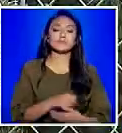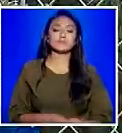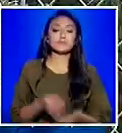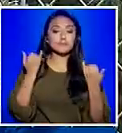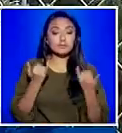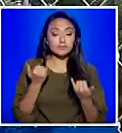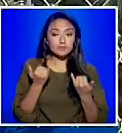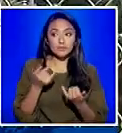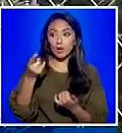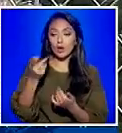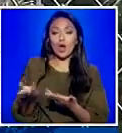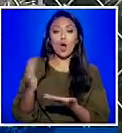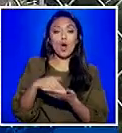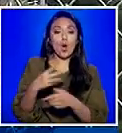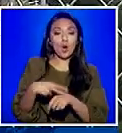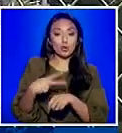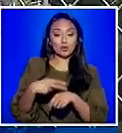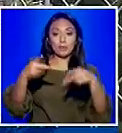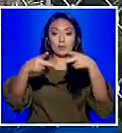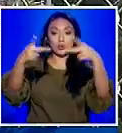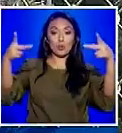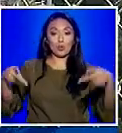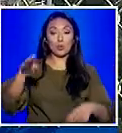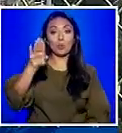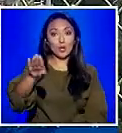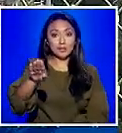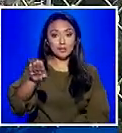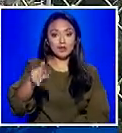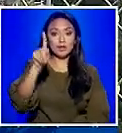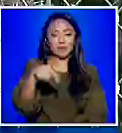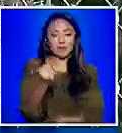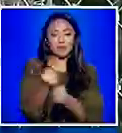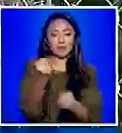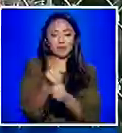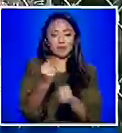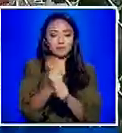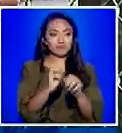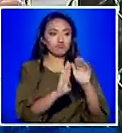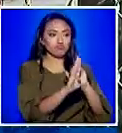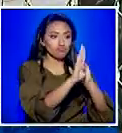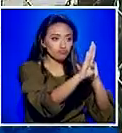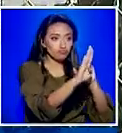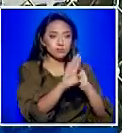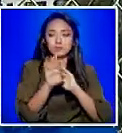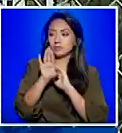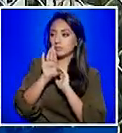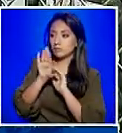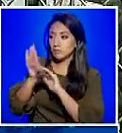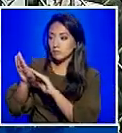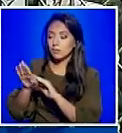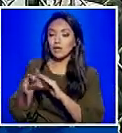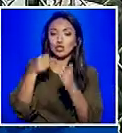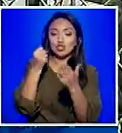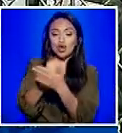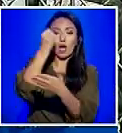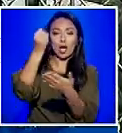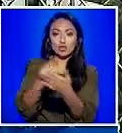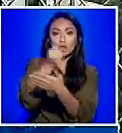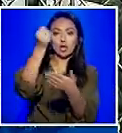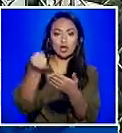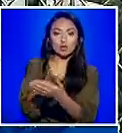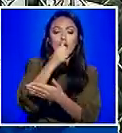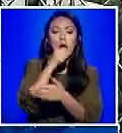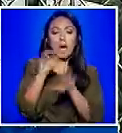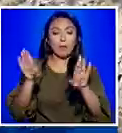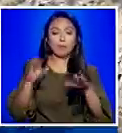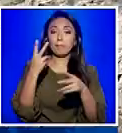Ahora, últimamente, a este nuevo puente le tuvieron que hacer unos trabajos para que pueda el río, digamos, no chocar con las bases porque también estaba